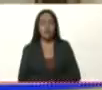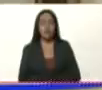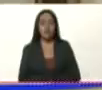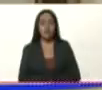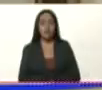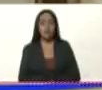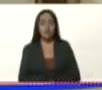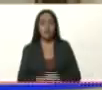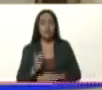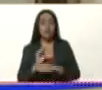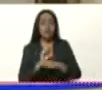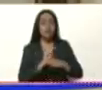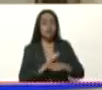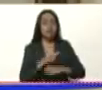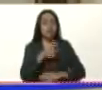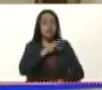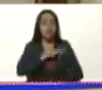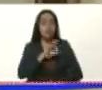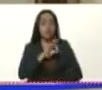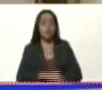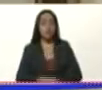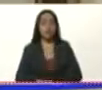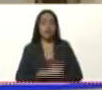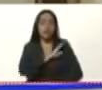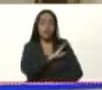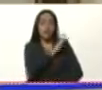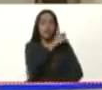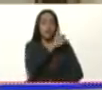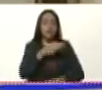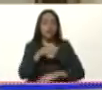Y Venezuela ha sido el país número 125.